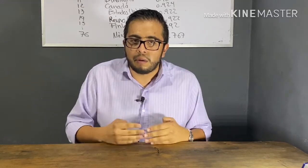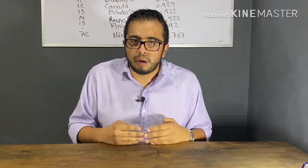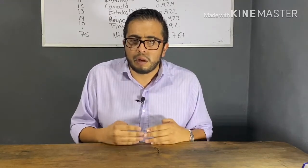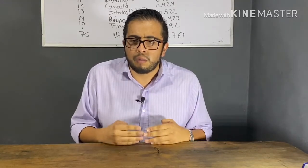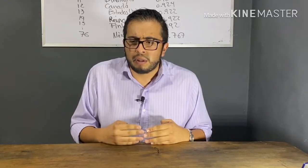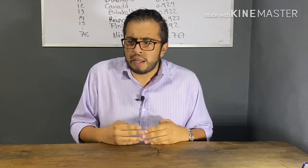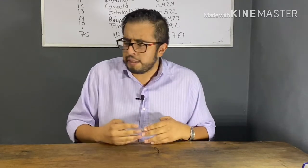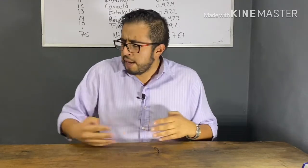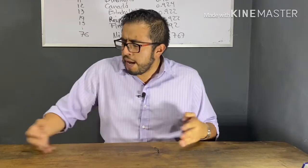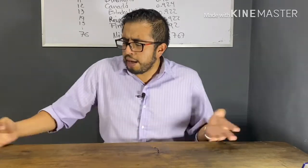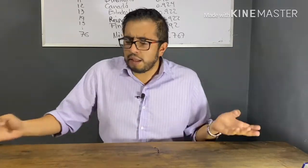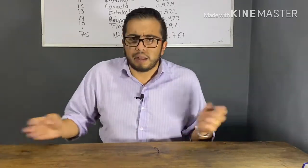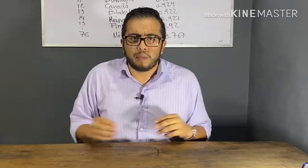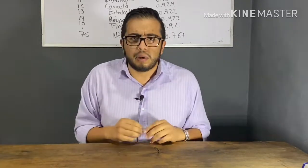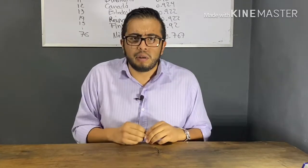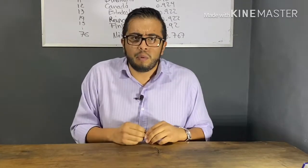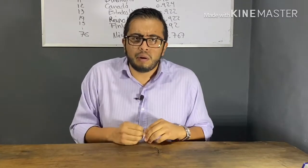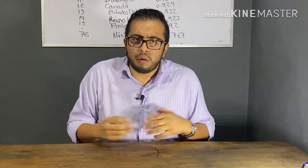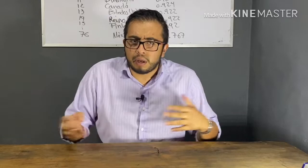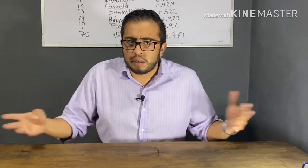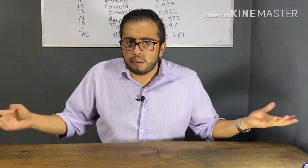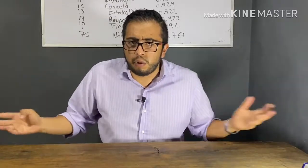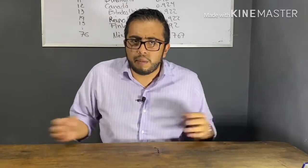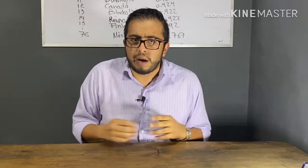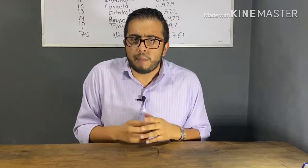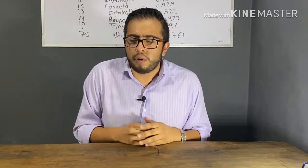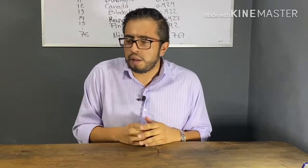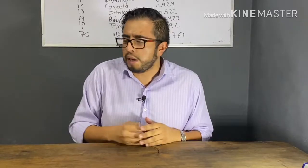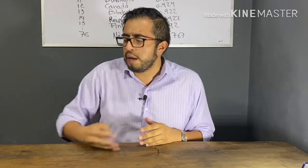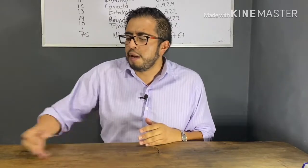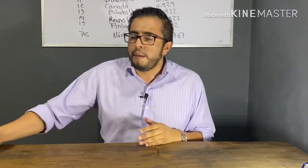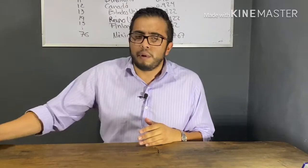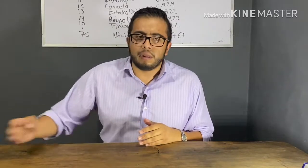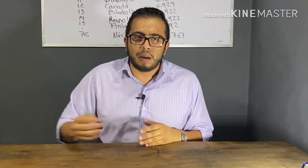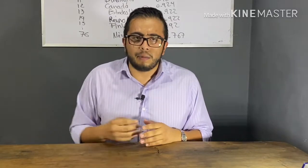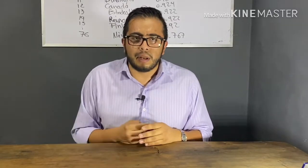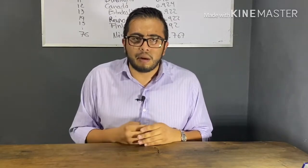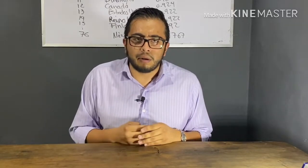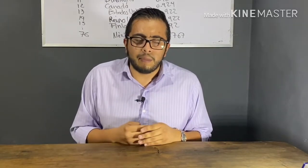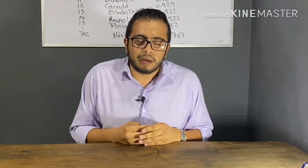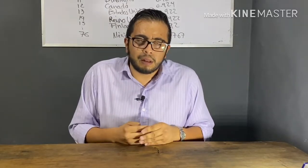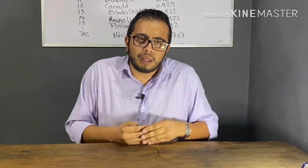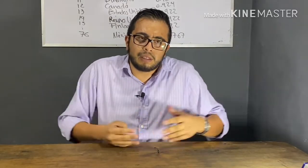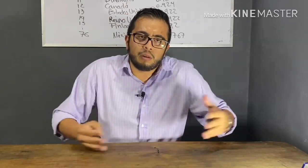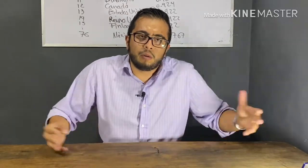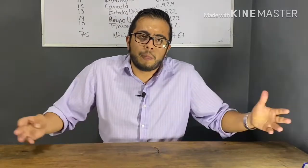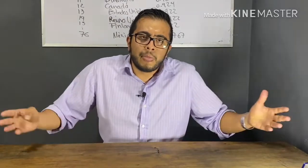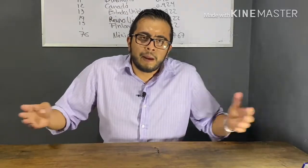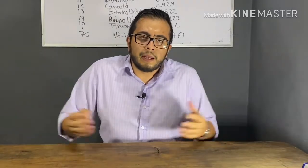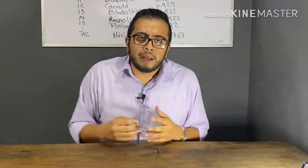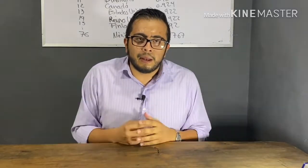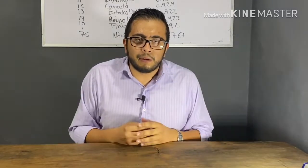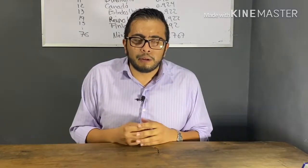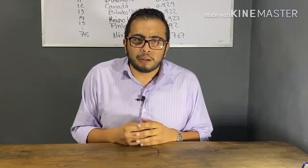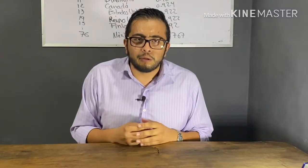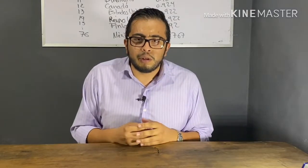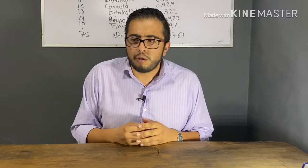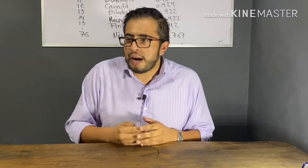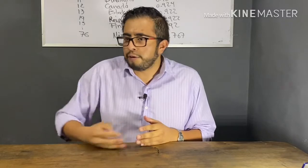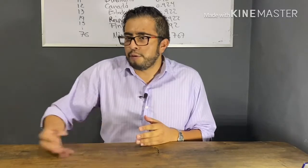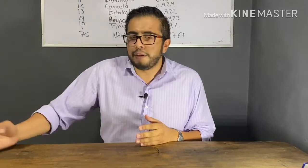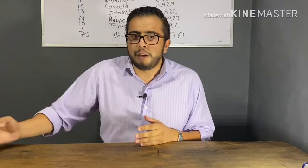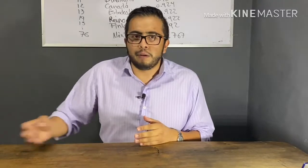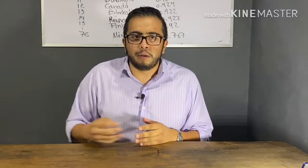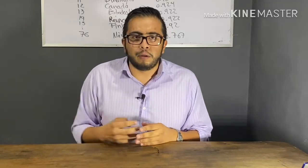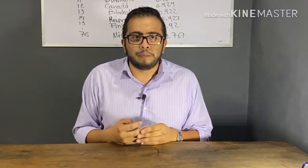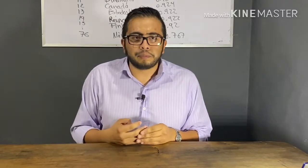ser mejor ejecutadas. Hay gente que puede decir, bueno, no quiere ser muy liberal la política, pero ahí tenemos al hijo de Bartlett haciendo contratos